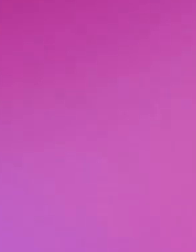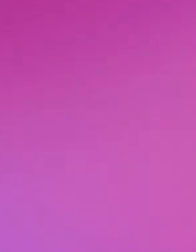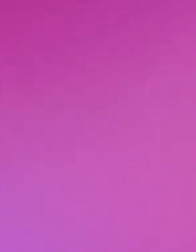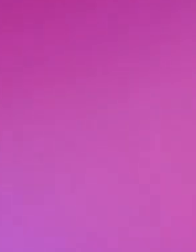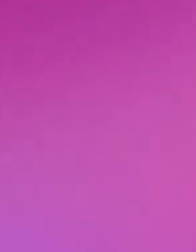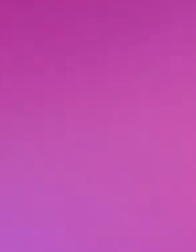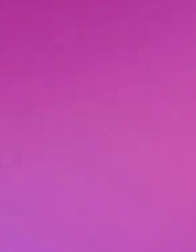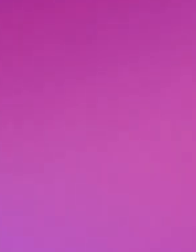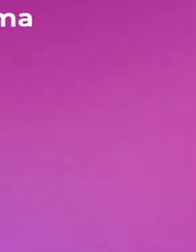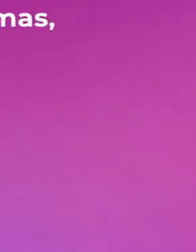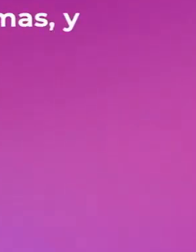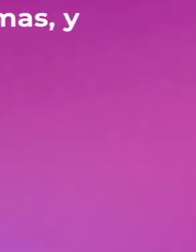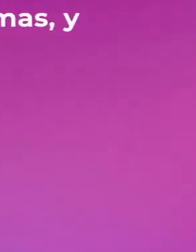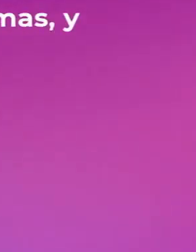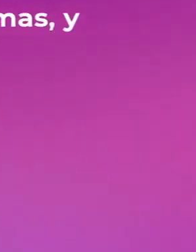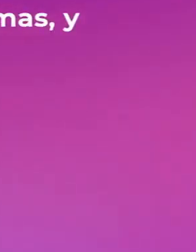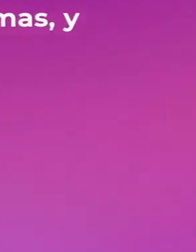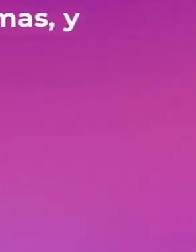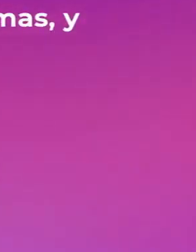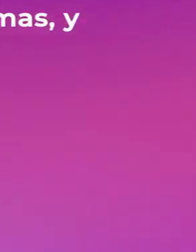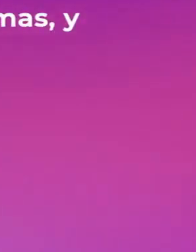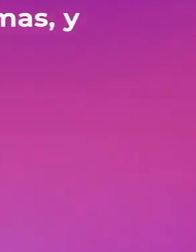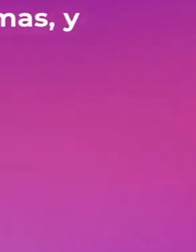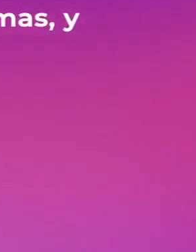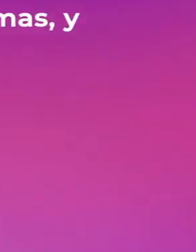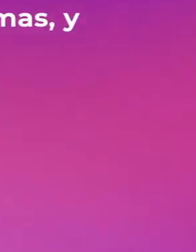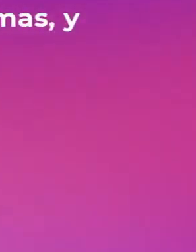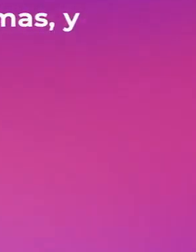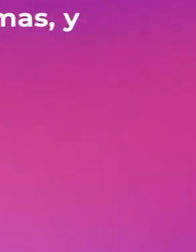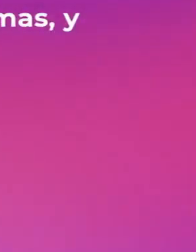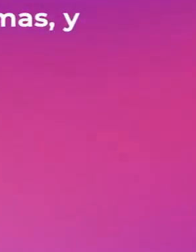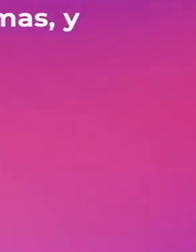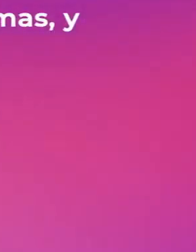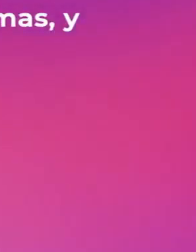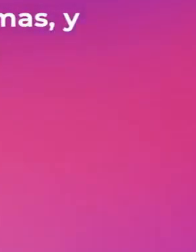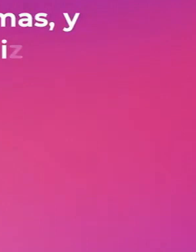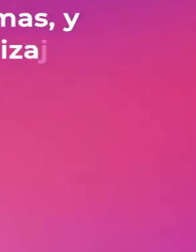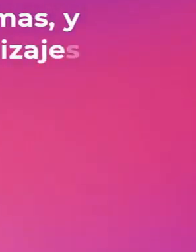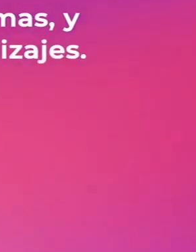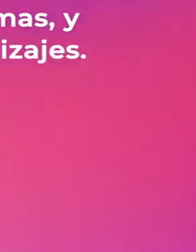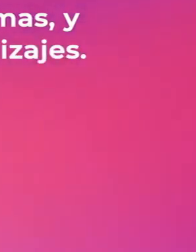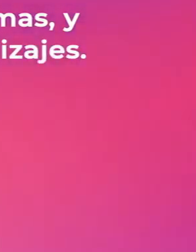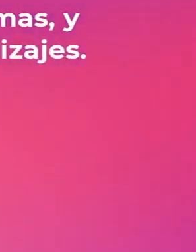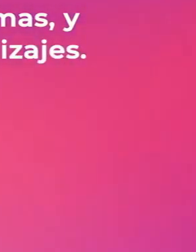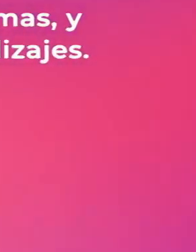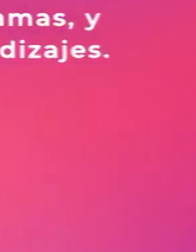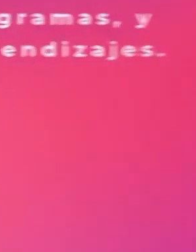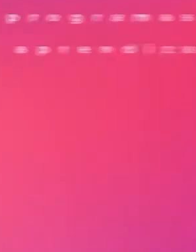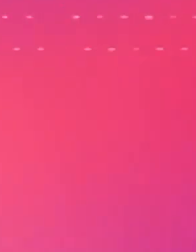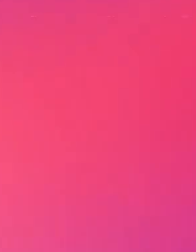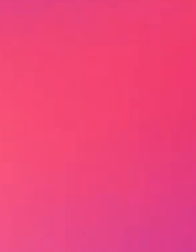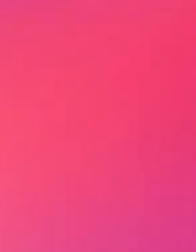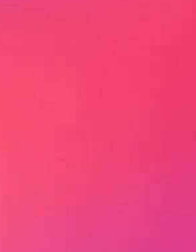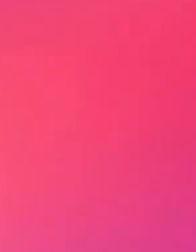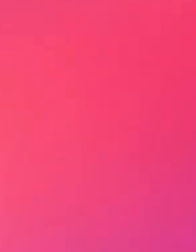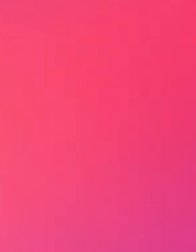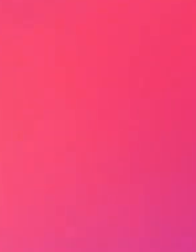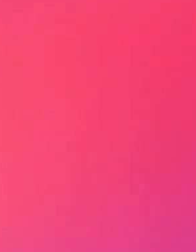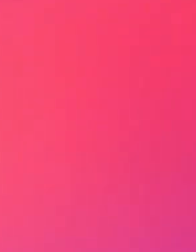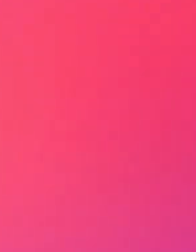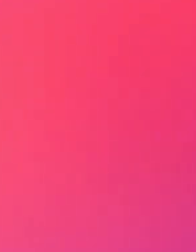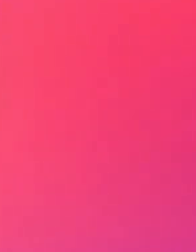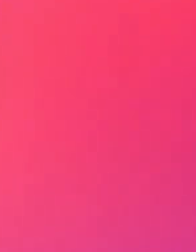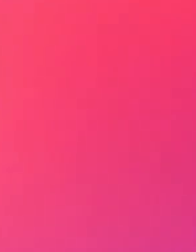aprendeencasa.cep.gov.mx, en donde podrás ver nuevamente los videos de los programas y además encontrarás actividades para fortalecer tus